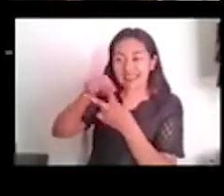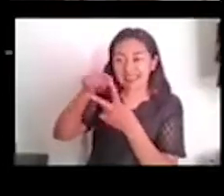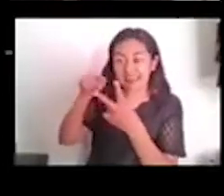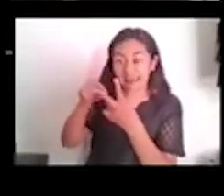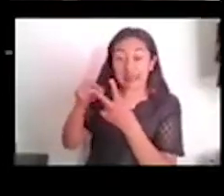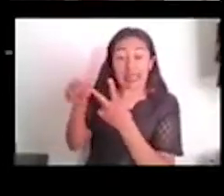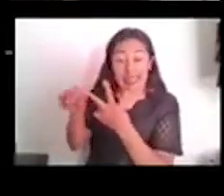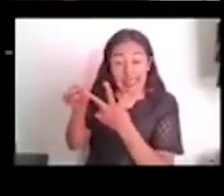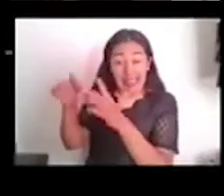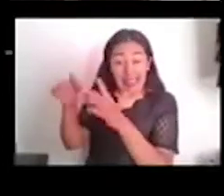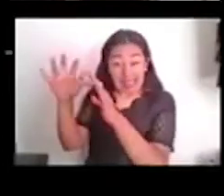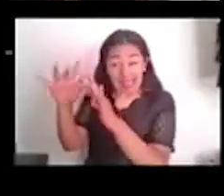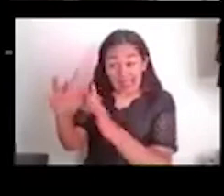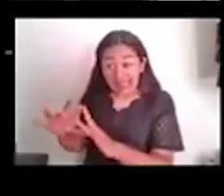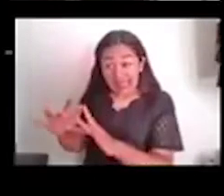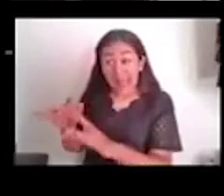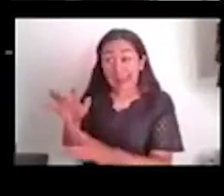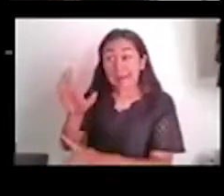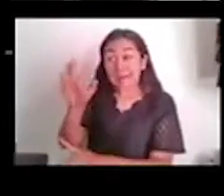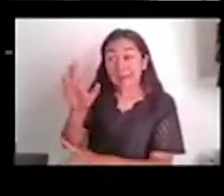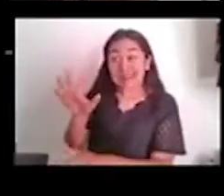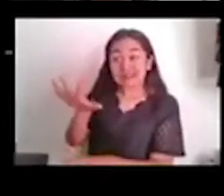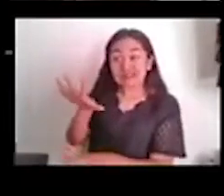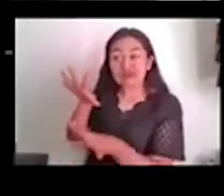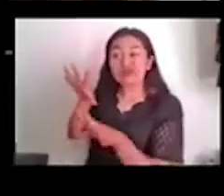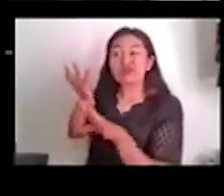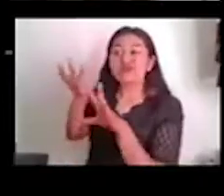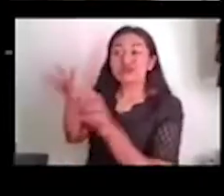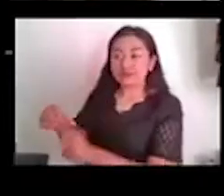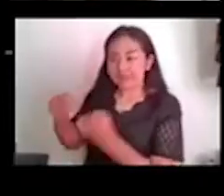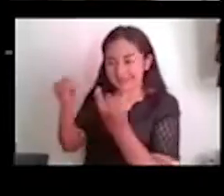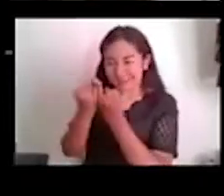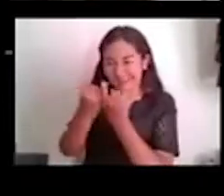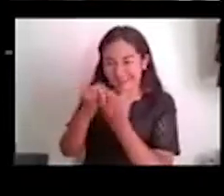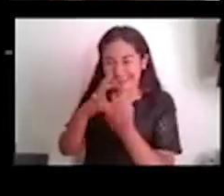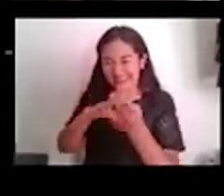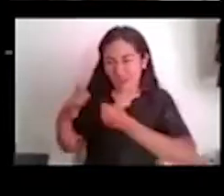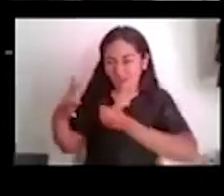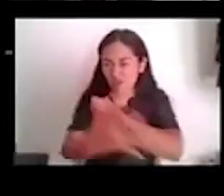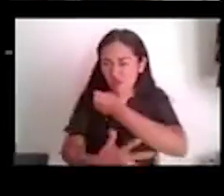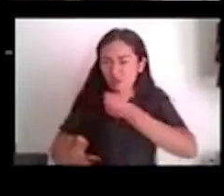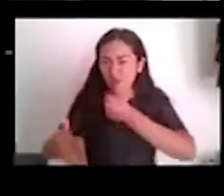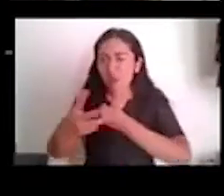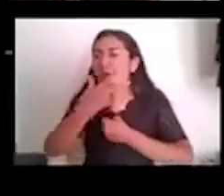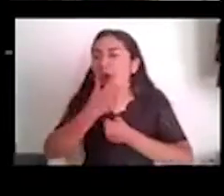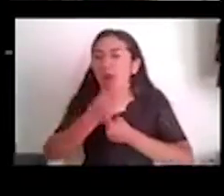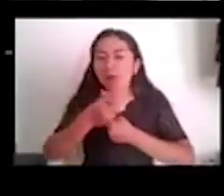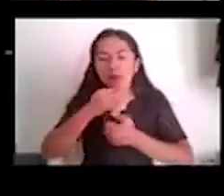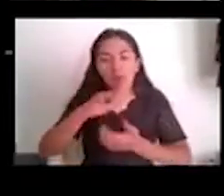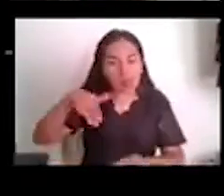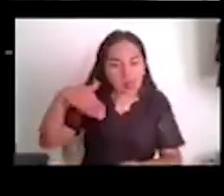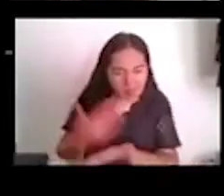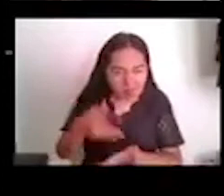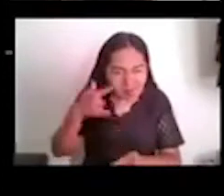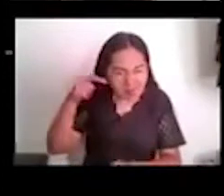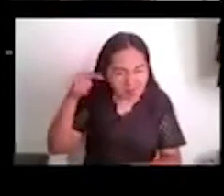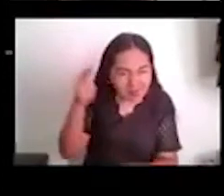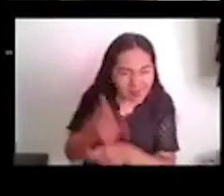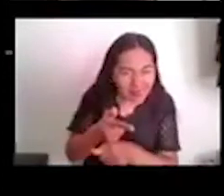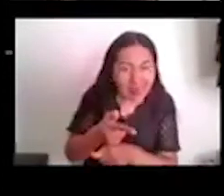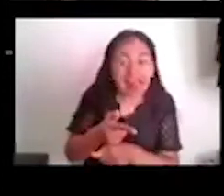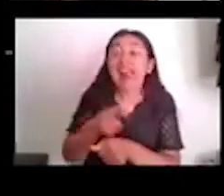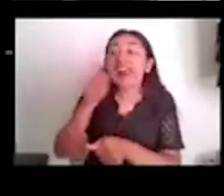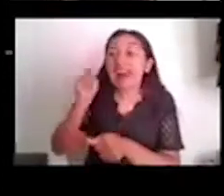Y aparte, abajo del escudo del señor que está cayendo, está el glifo que